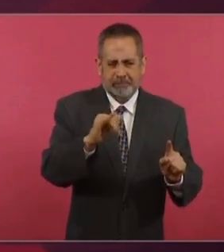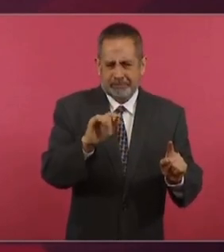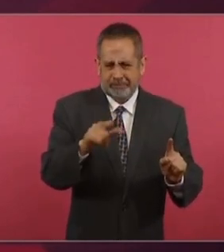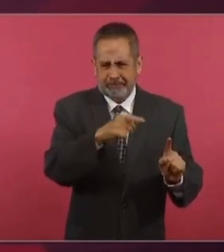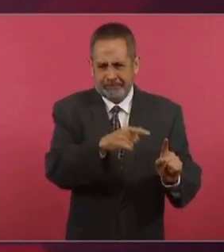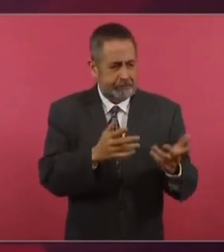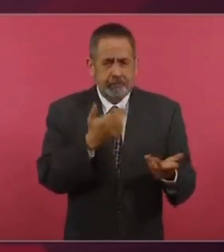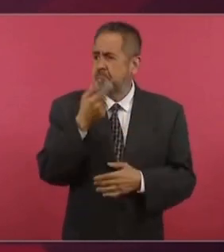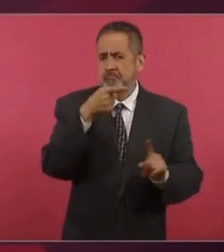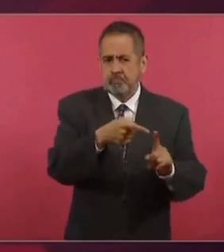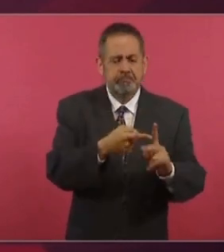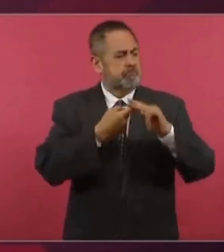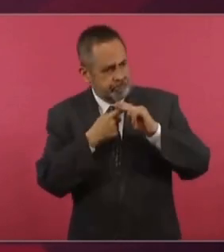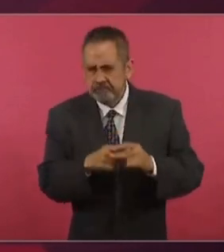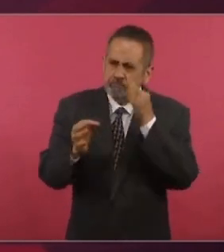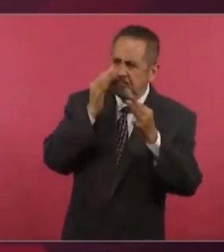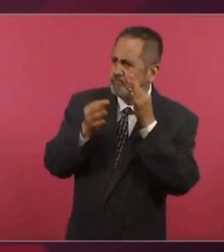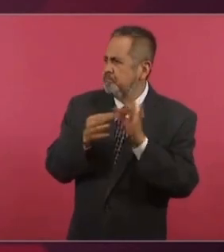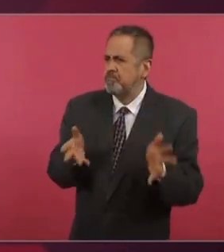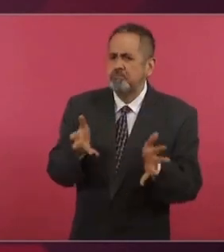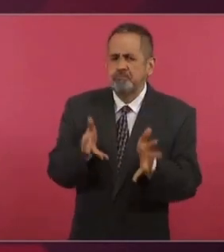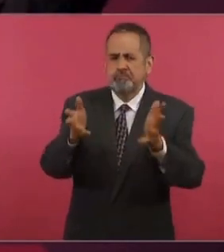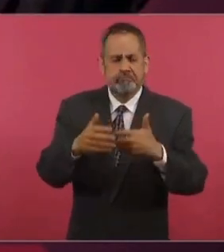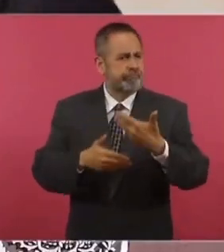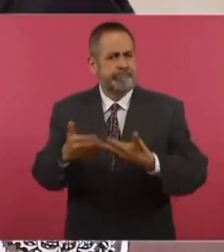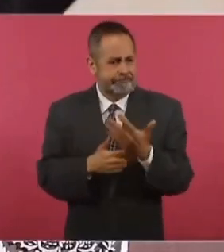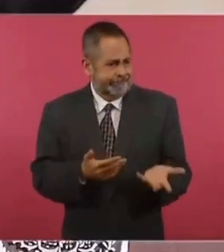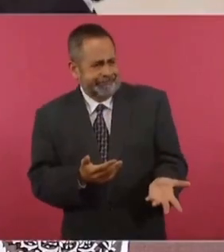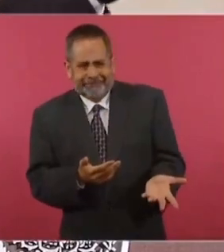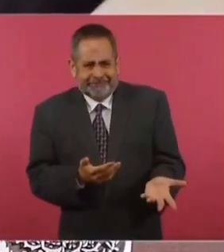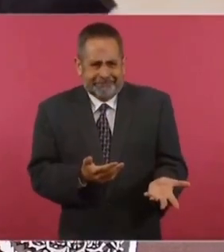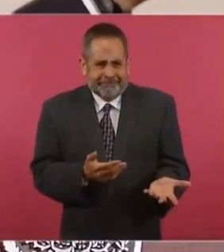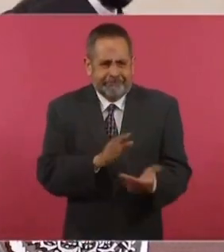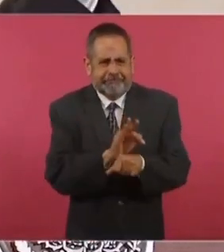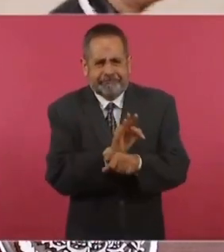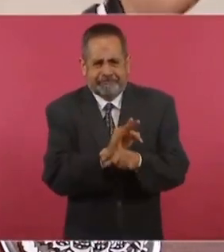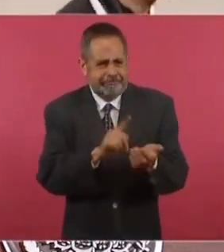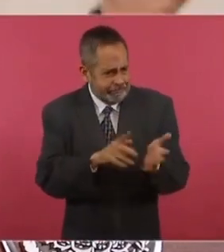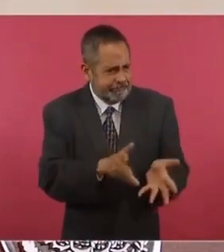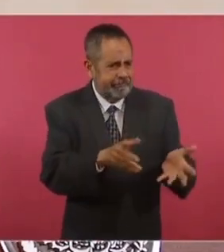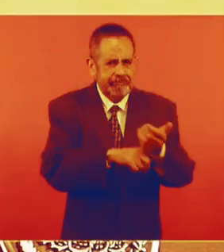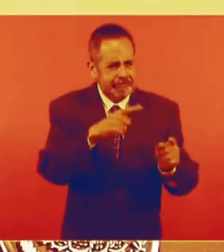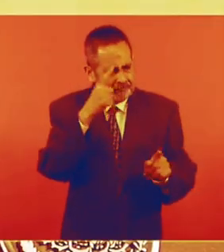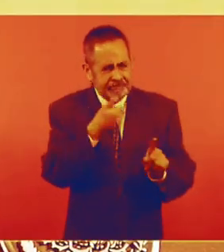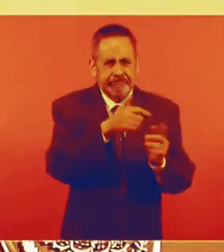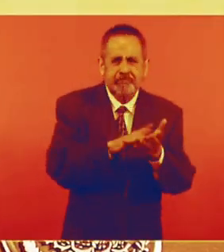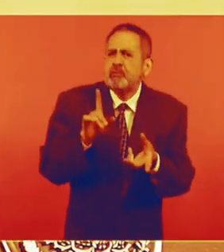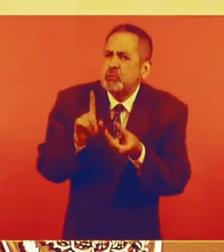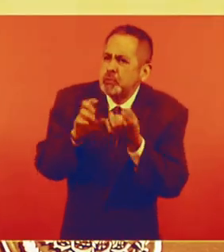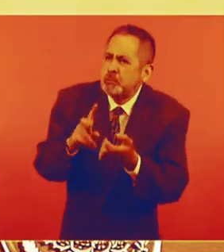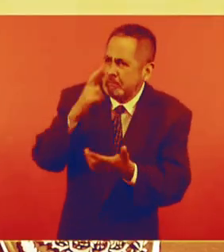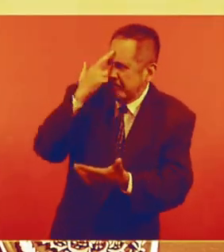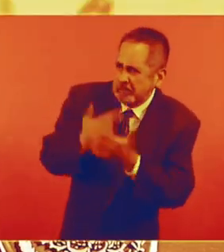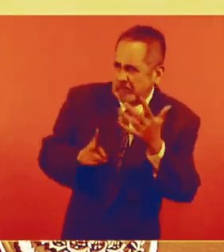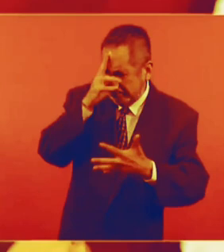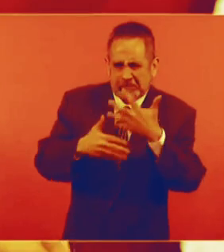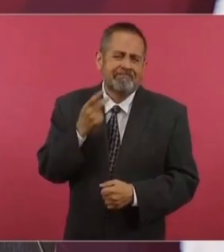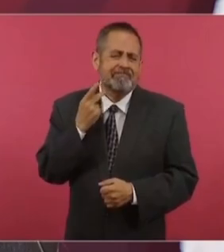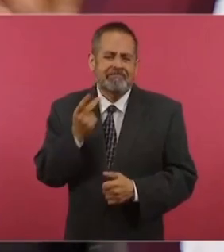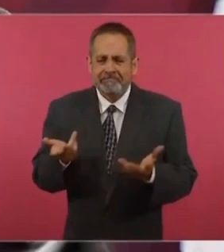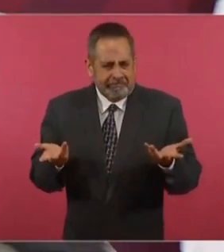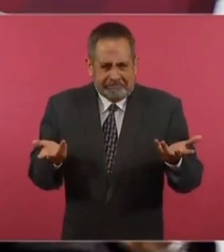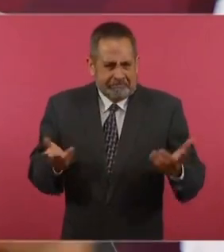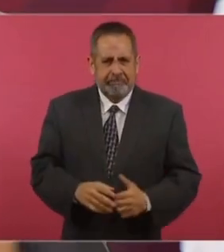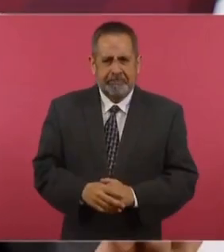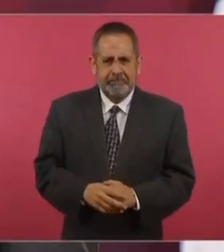Y a partir de ahí, echaron a andar toda una campaña en favor de la señora. ¿Dónde está la violencia? Esto es política